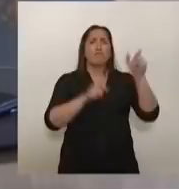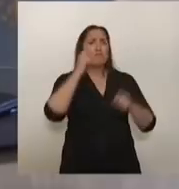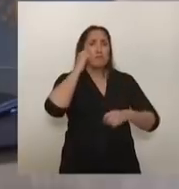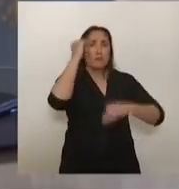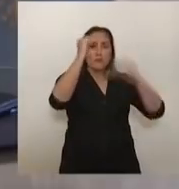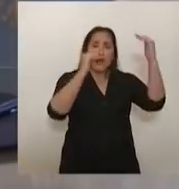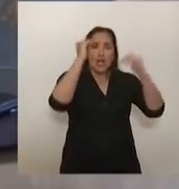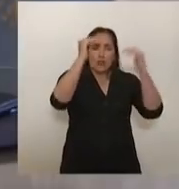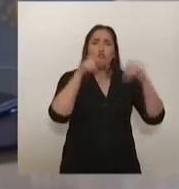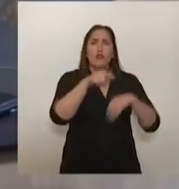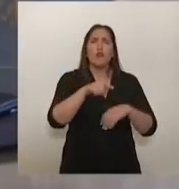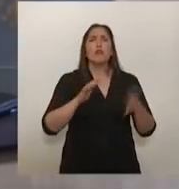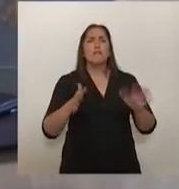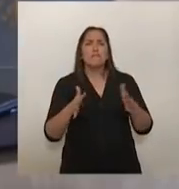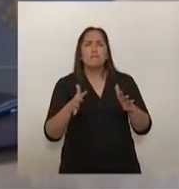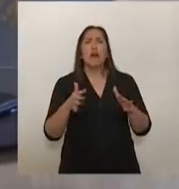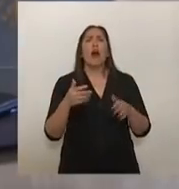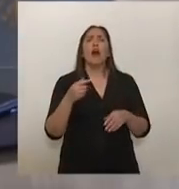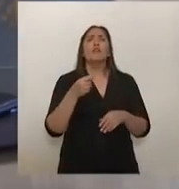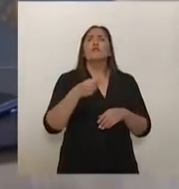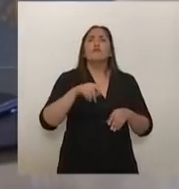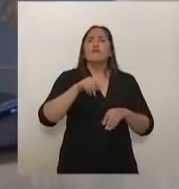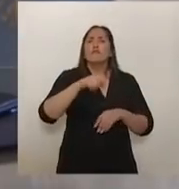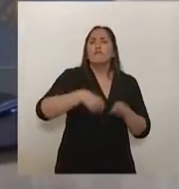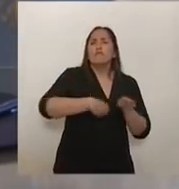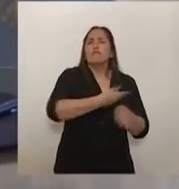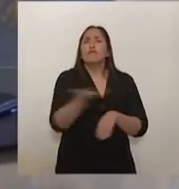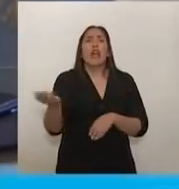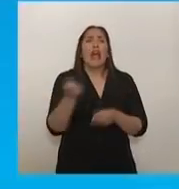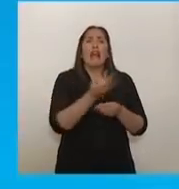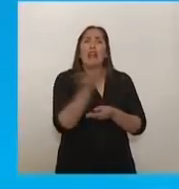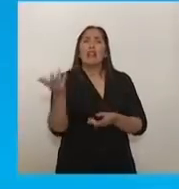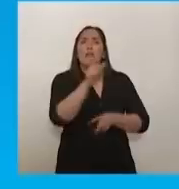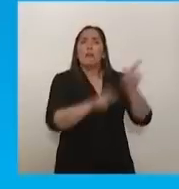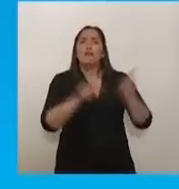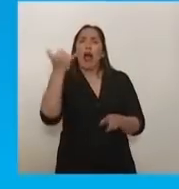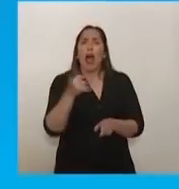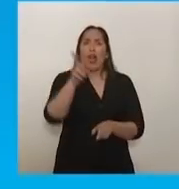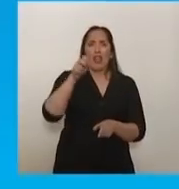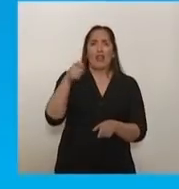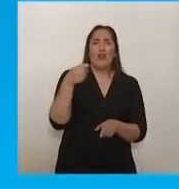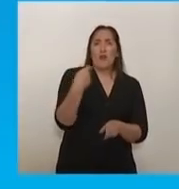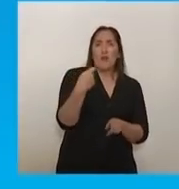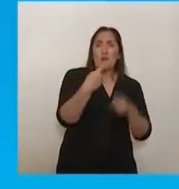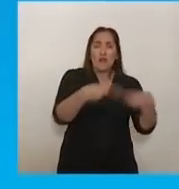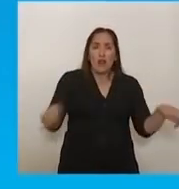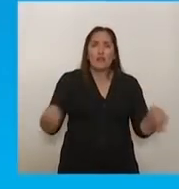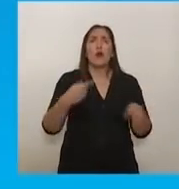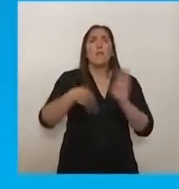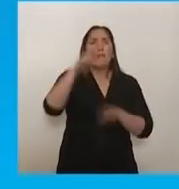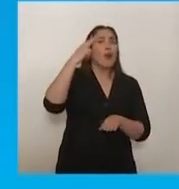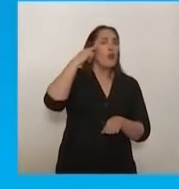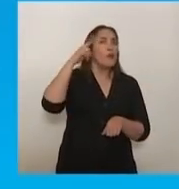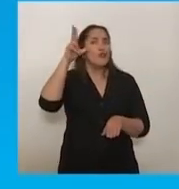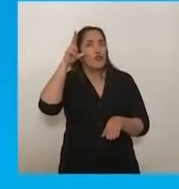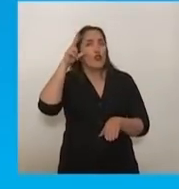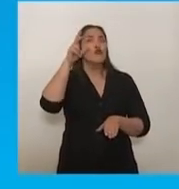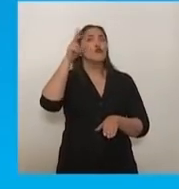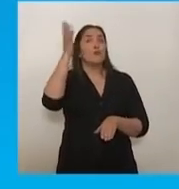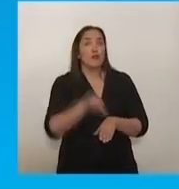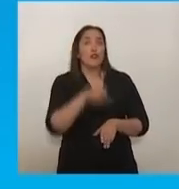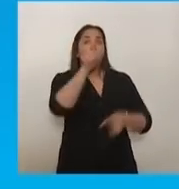mayores, alcanzamos el nivel de cobertura más alto de nuestra historia. Actualmente más del 98% de los mayores